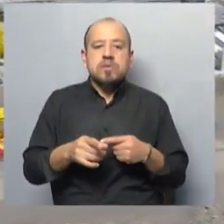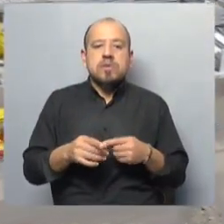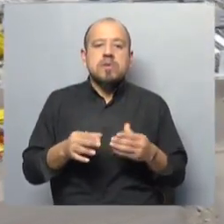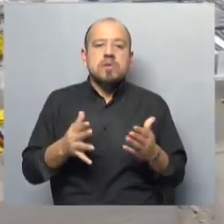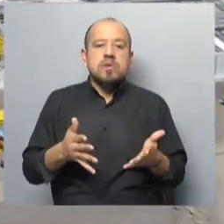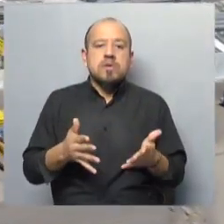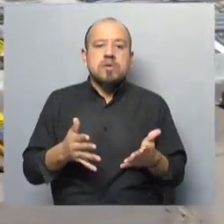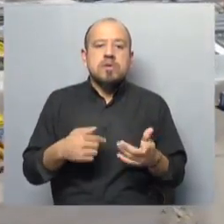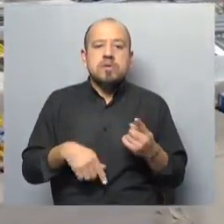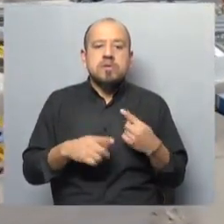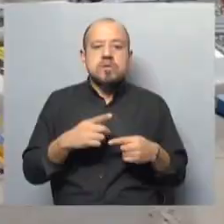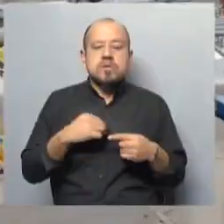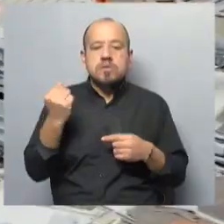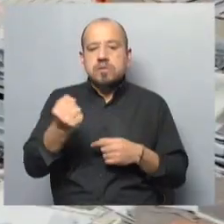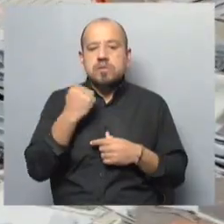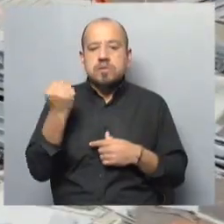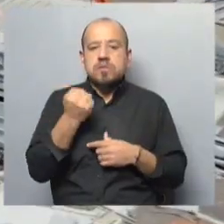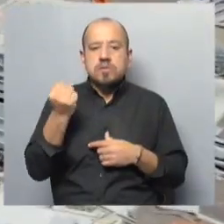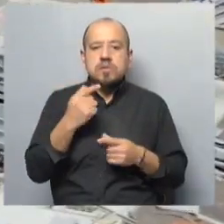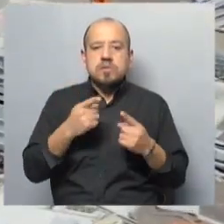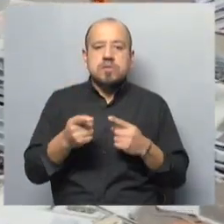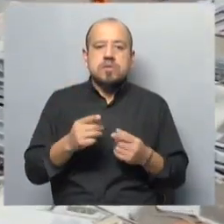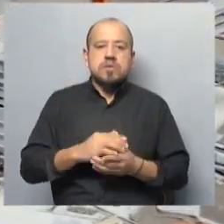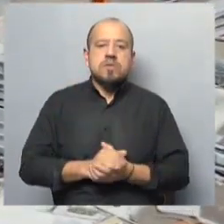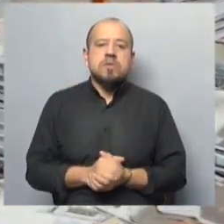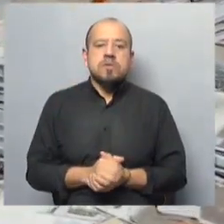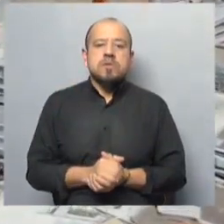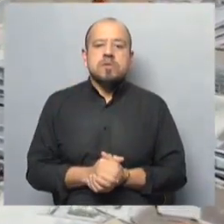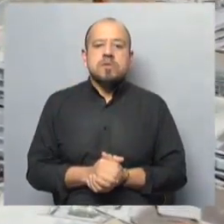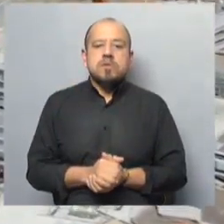la importancia de evitar la siniestralidad laboral.